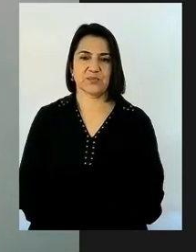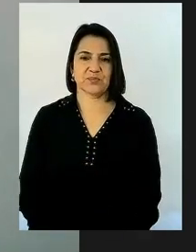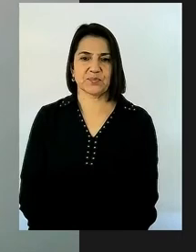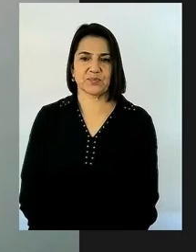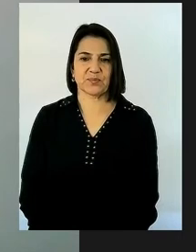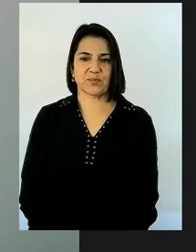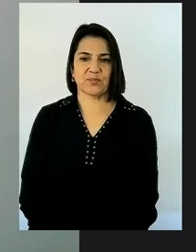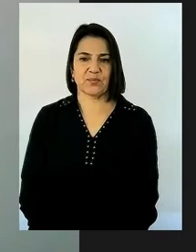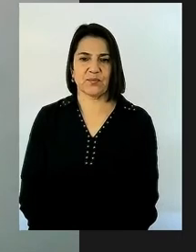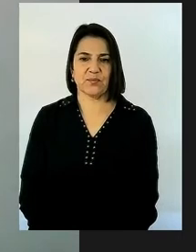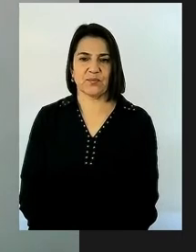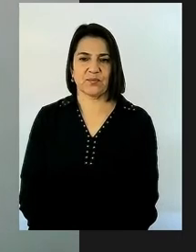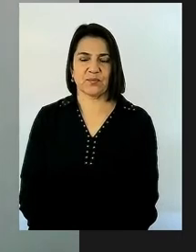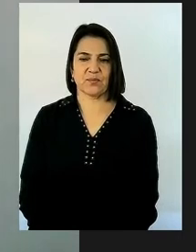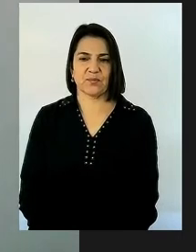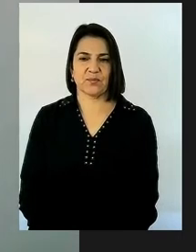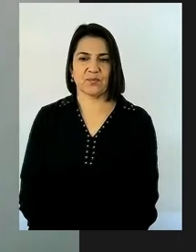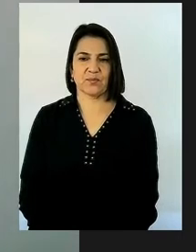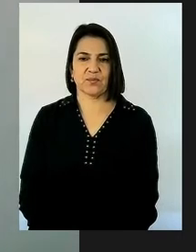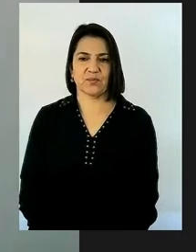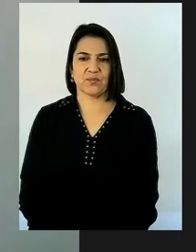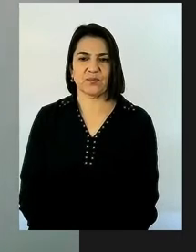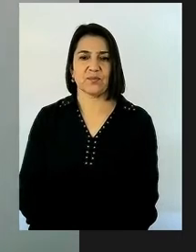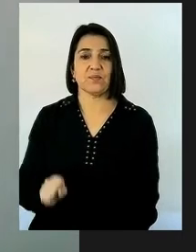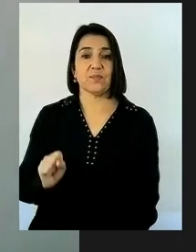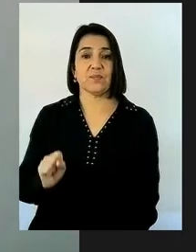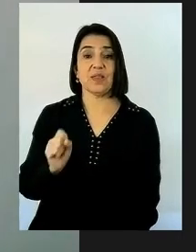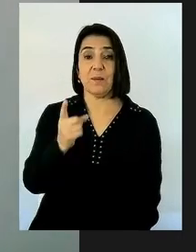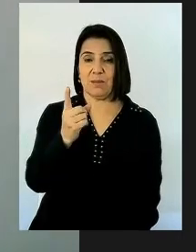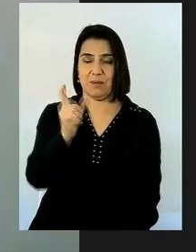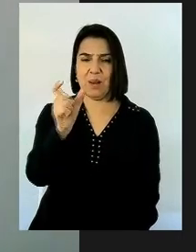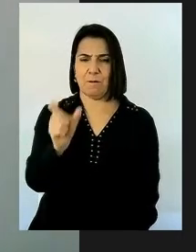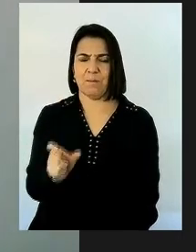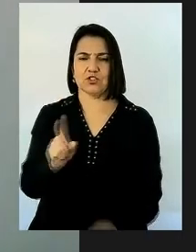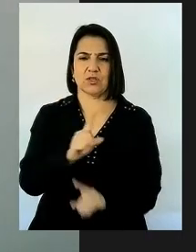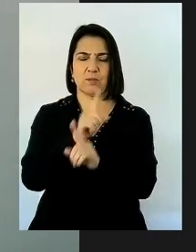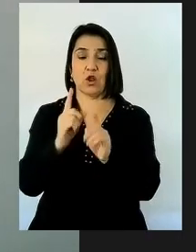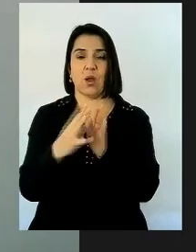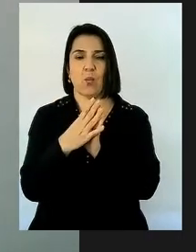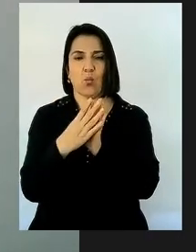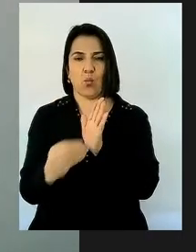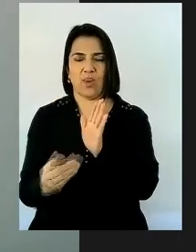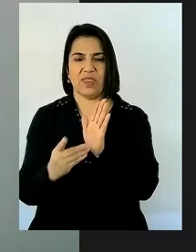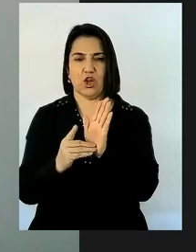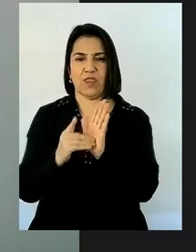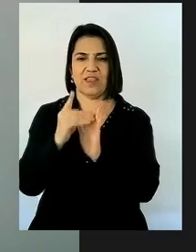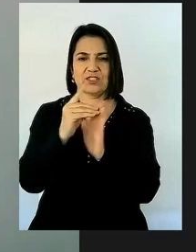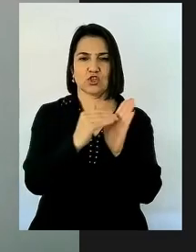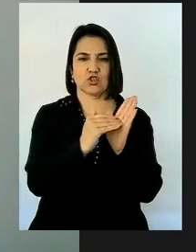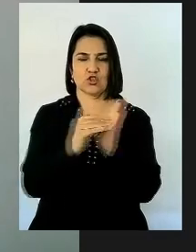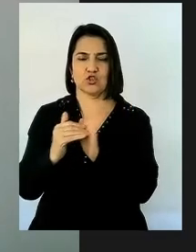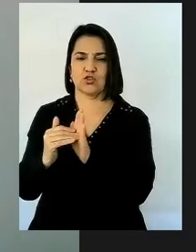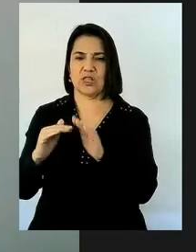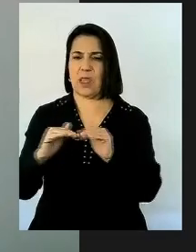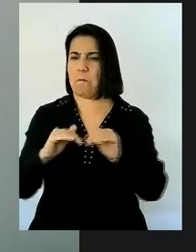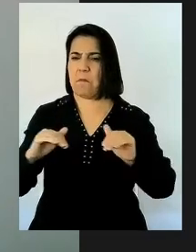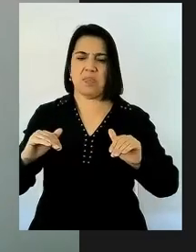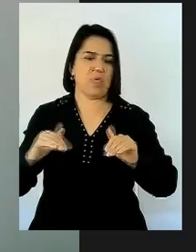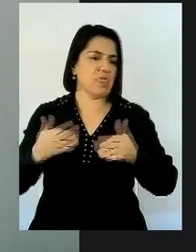Después, no, la primera persona me preguntó un modelo de desarrollo sustentable independiente, ¿cómo se logra? Creo